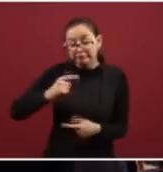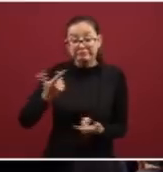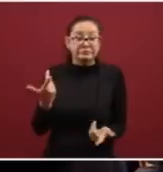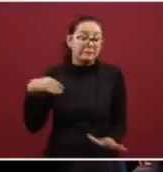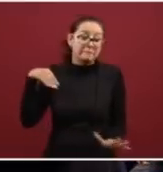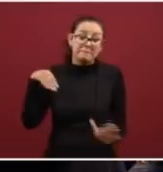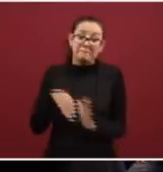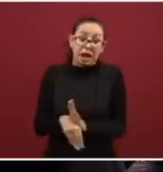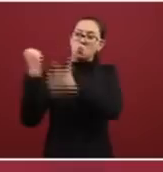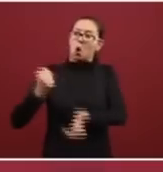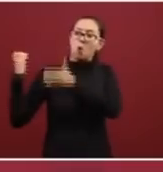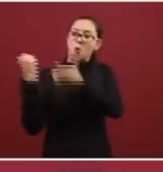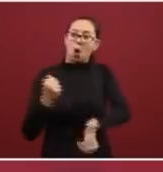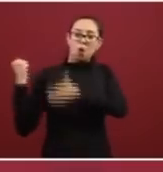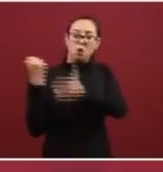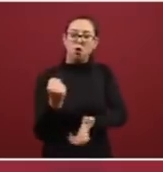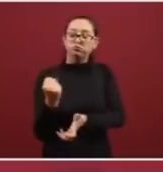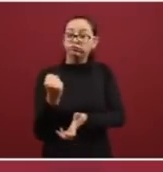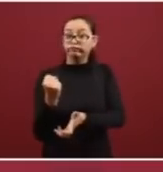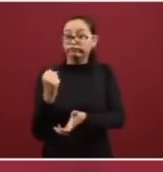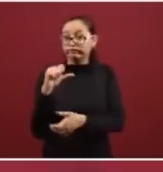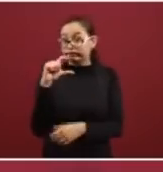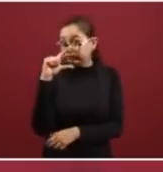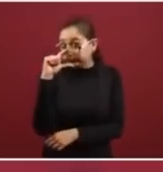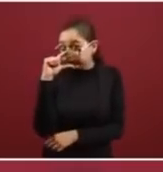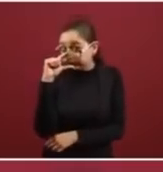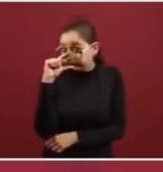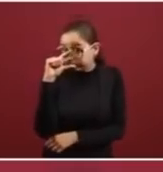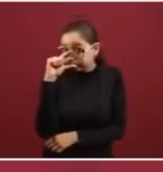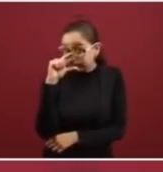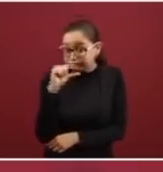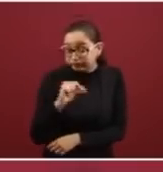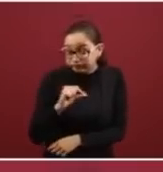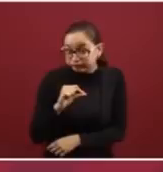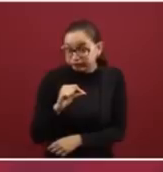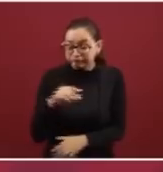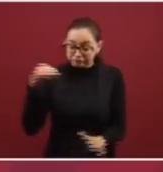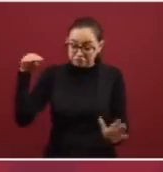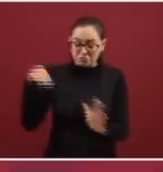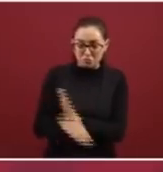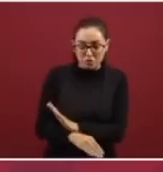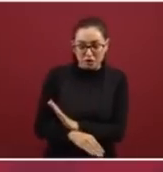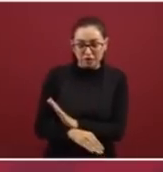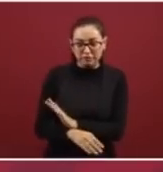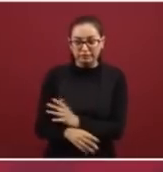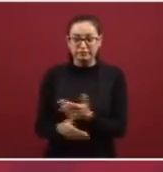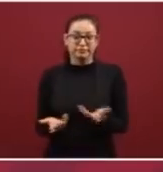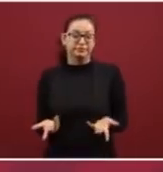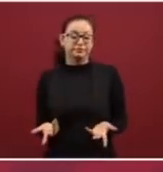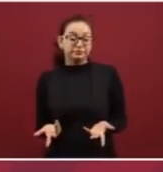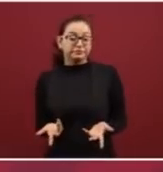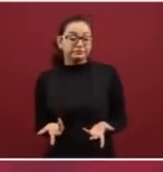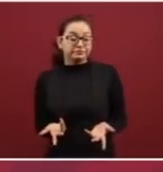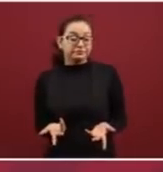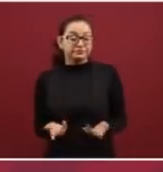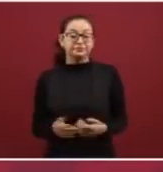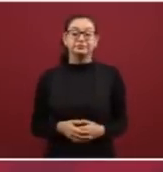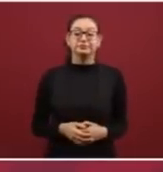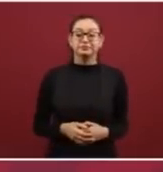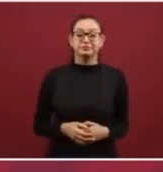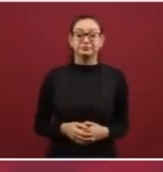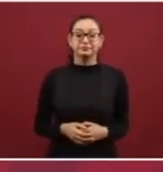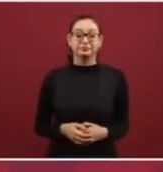fracaso y en la producción les estoy esté informando que de